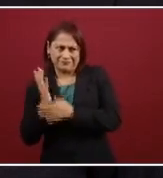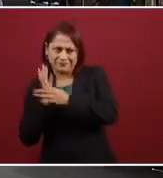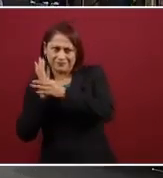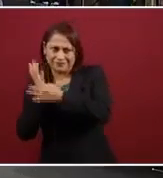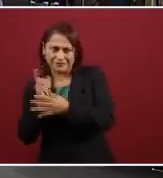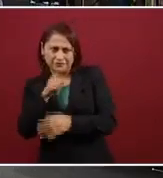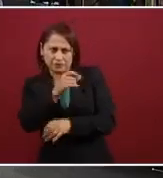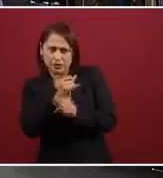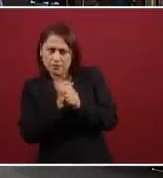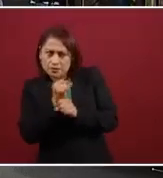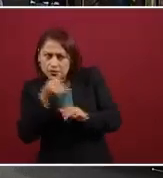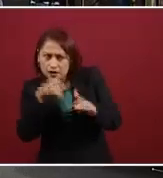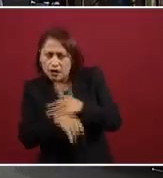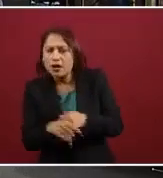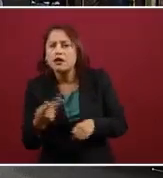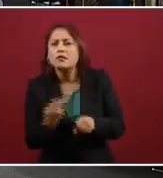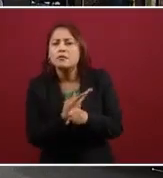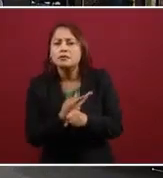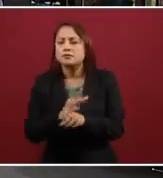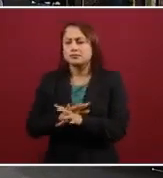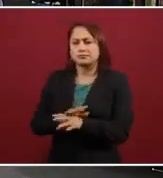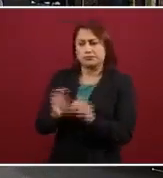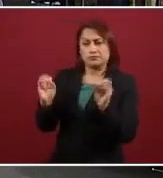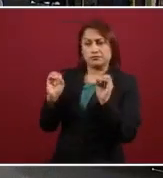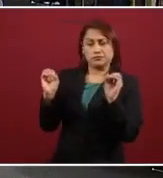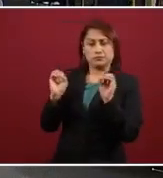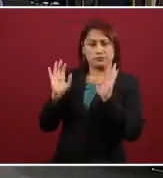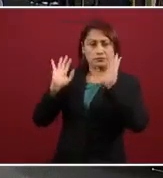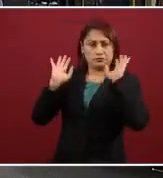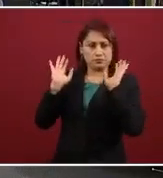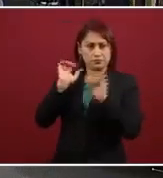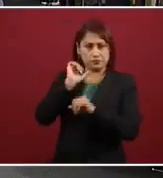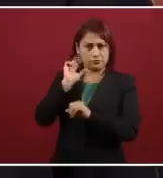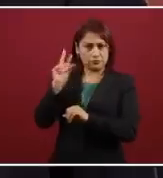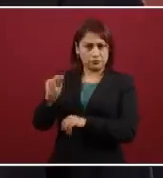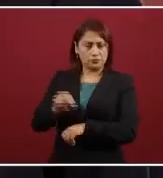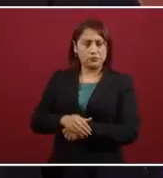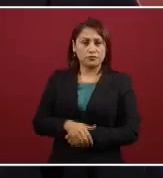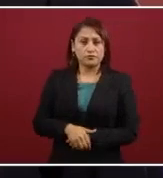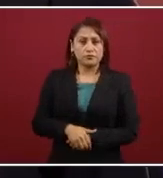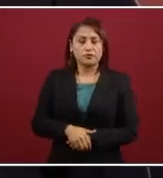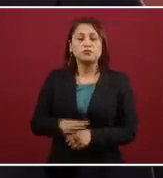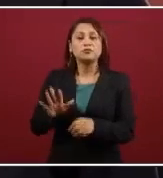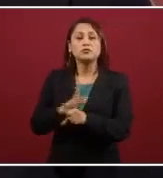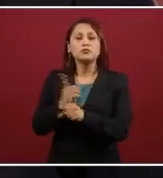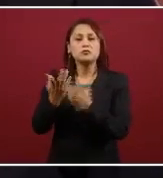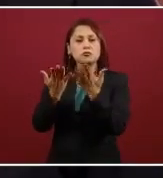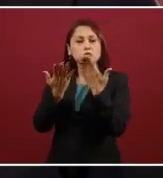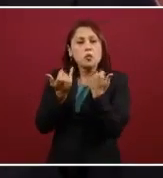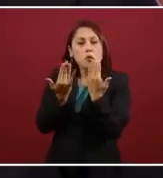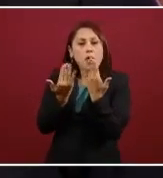interna? No. No, porque no existe